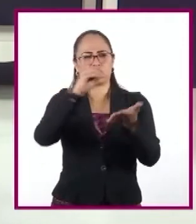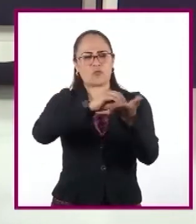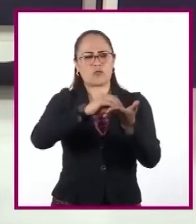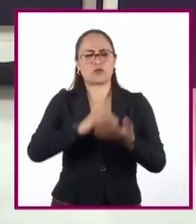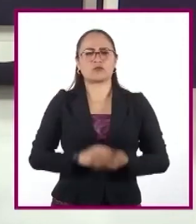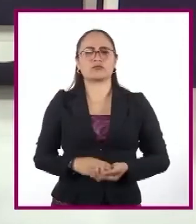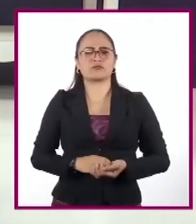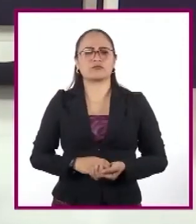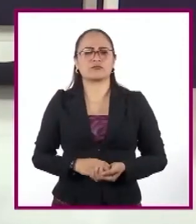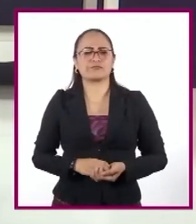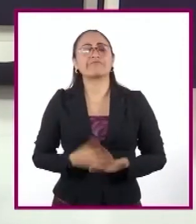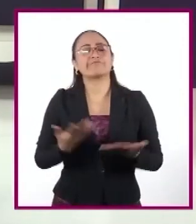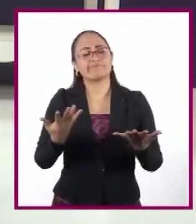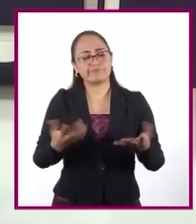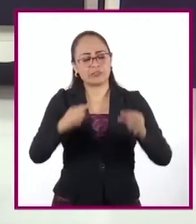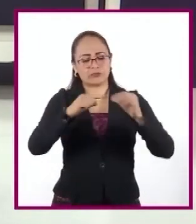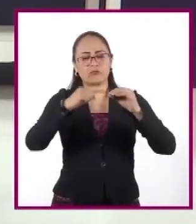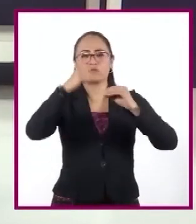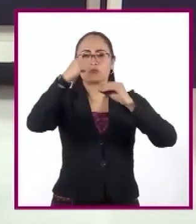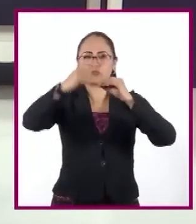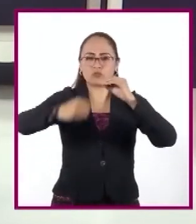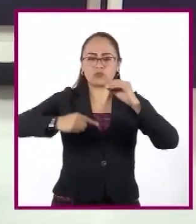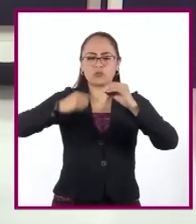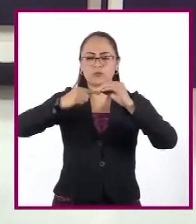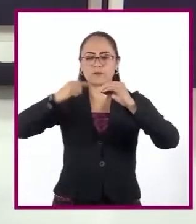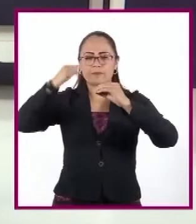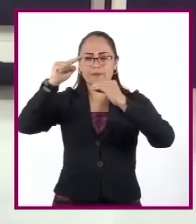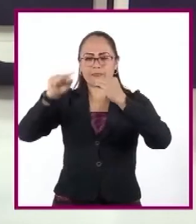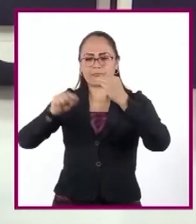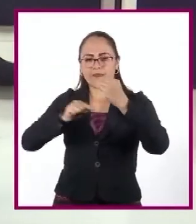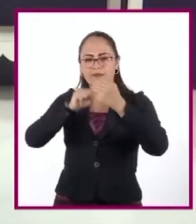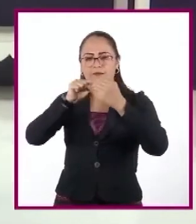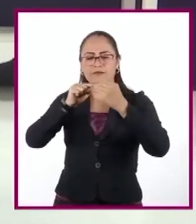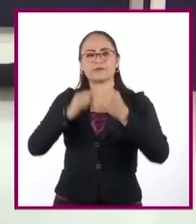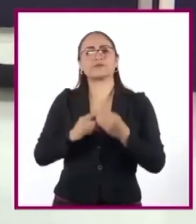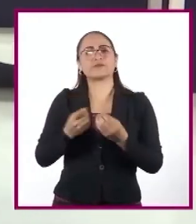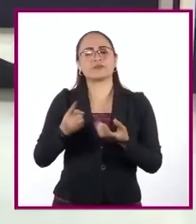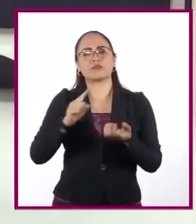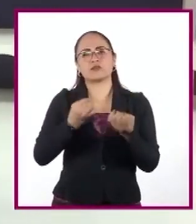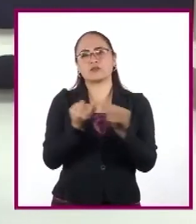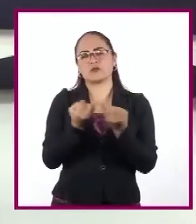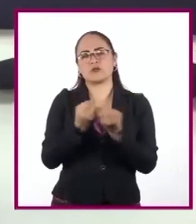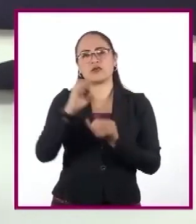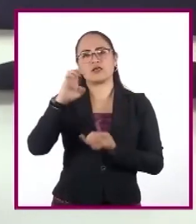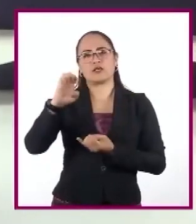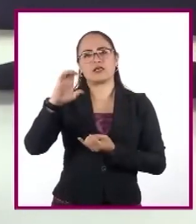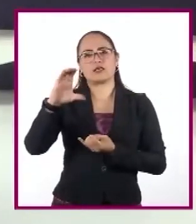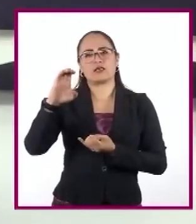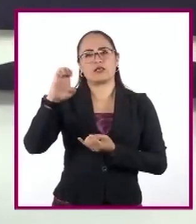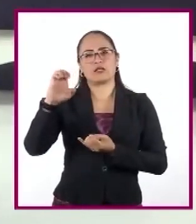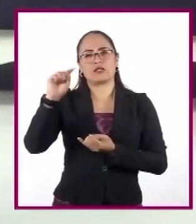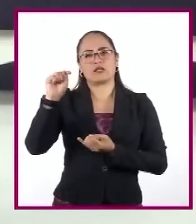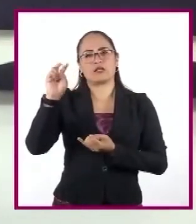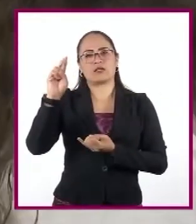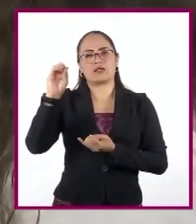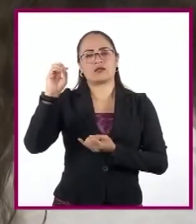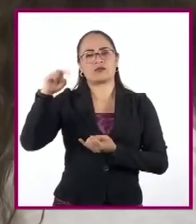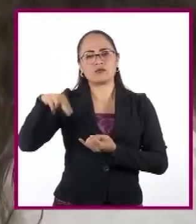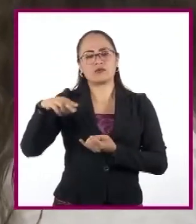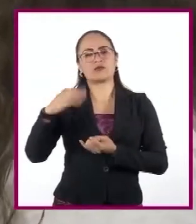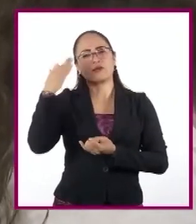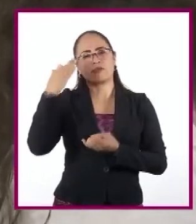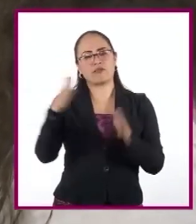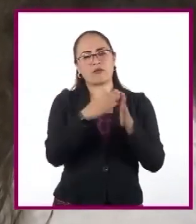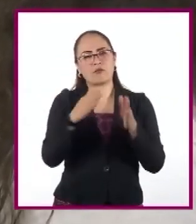Así es, sus órbitas y su electrón de valencia, entonces lo ubicaremos en el periodo